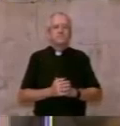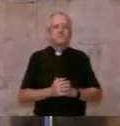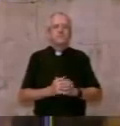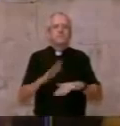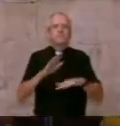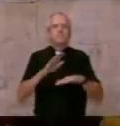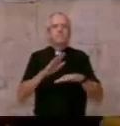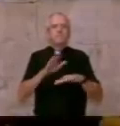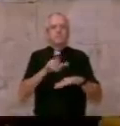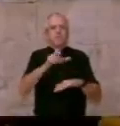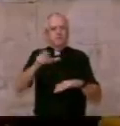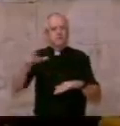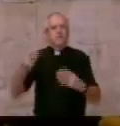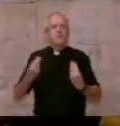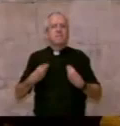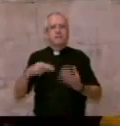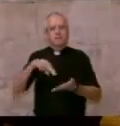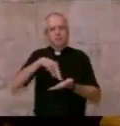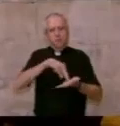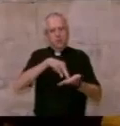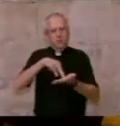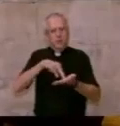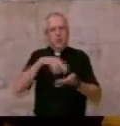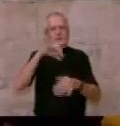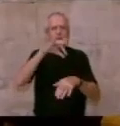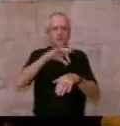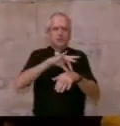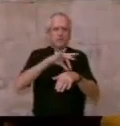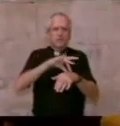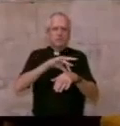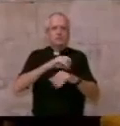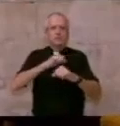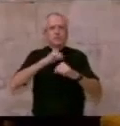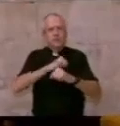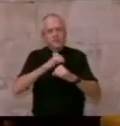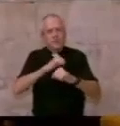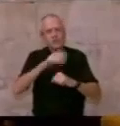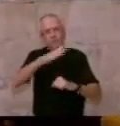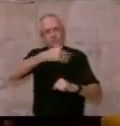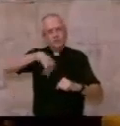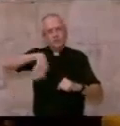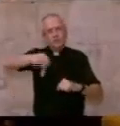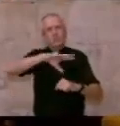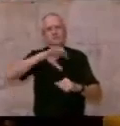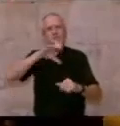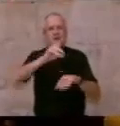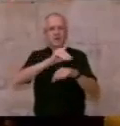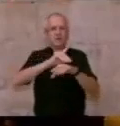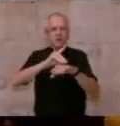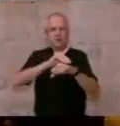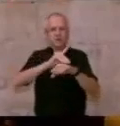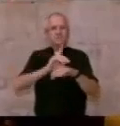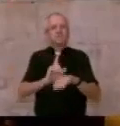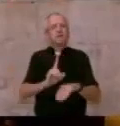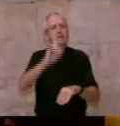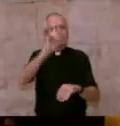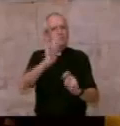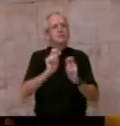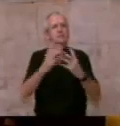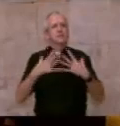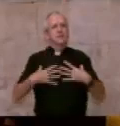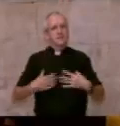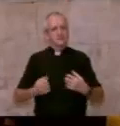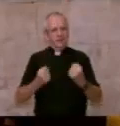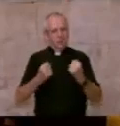Por los que viven en soledad, por los enfermos y los ancianos de nuestra diócesis, para que Dios les dé